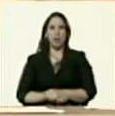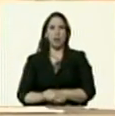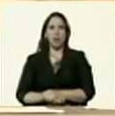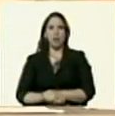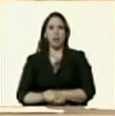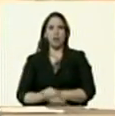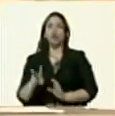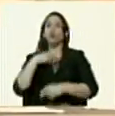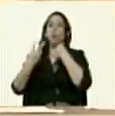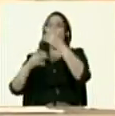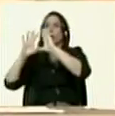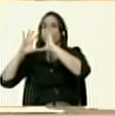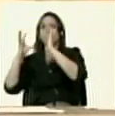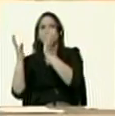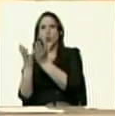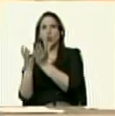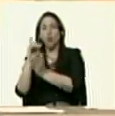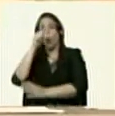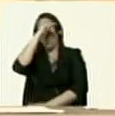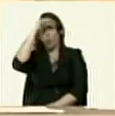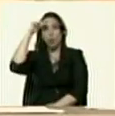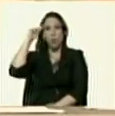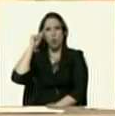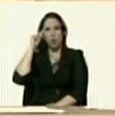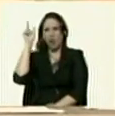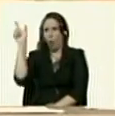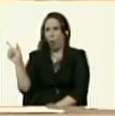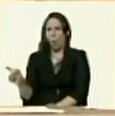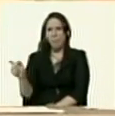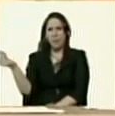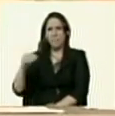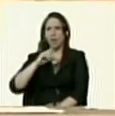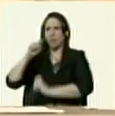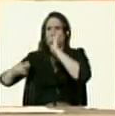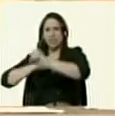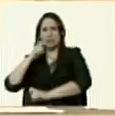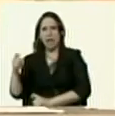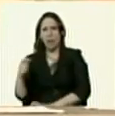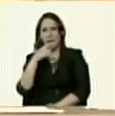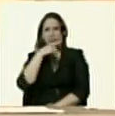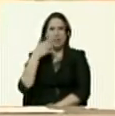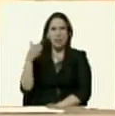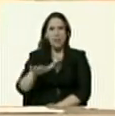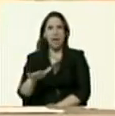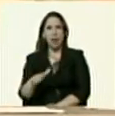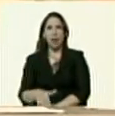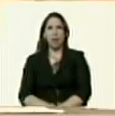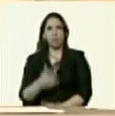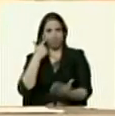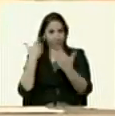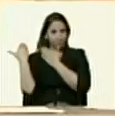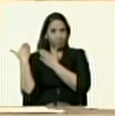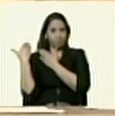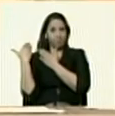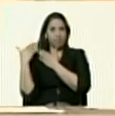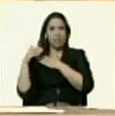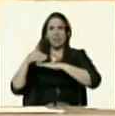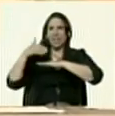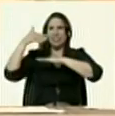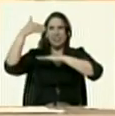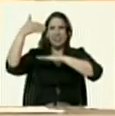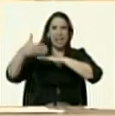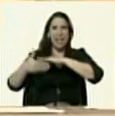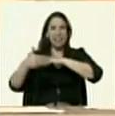en el mundo. Julio Borges, uno de los seres más despreciables, criminal, que está detrás del